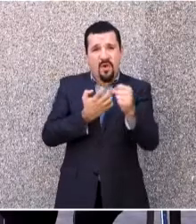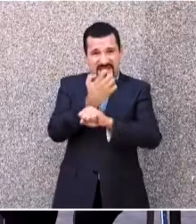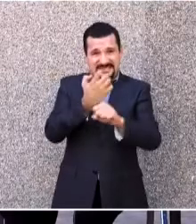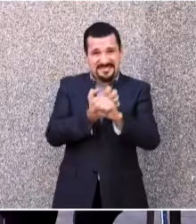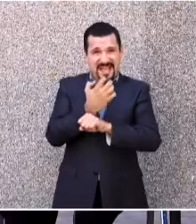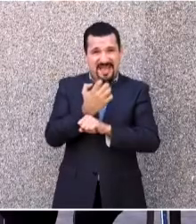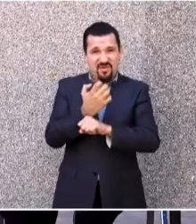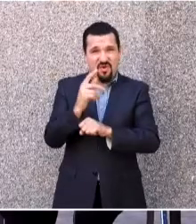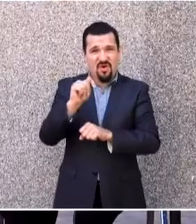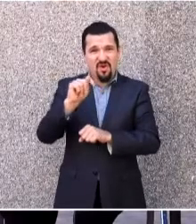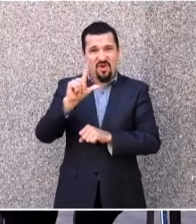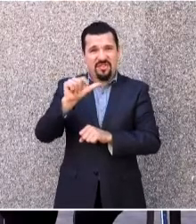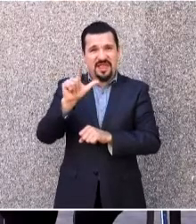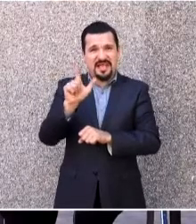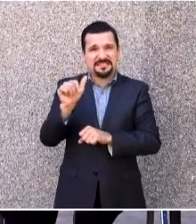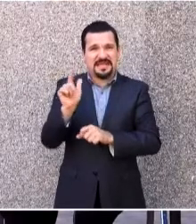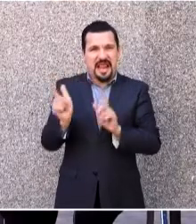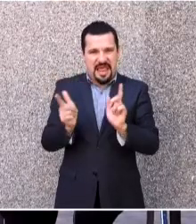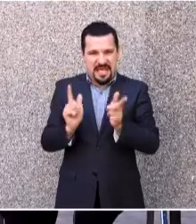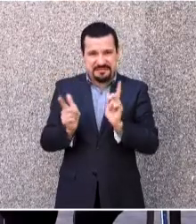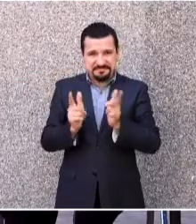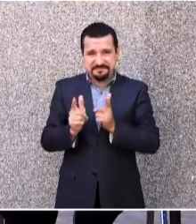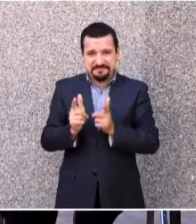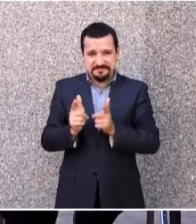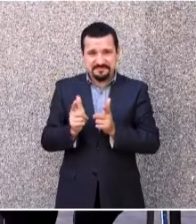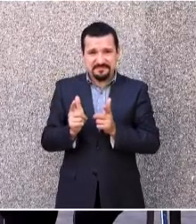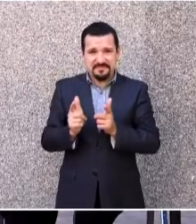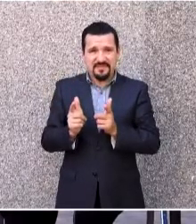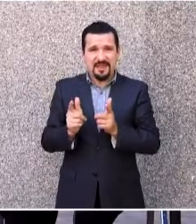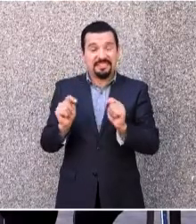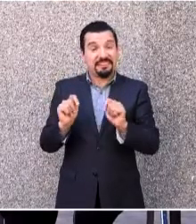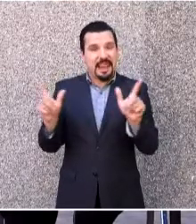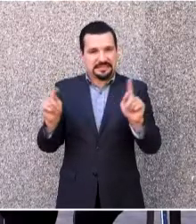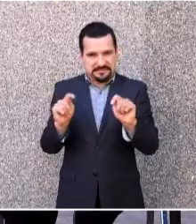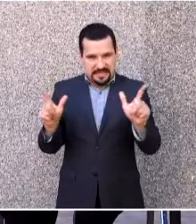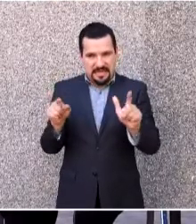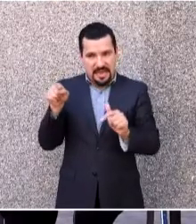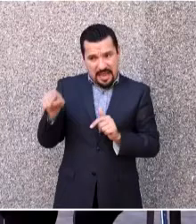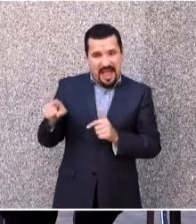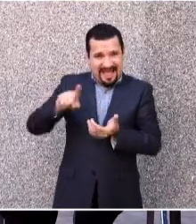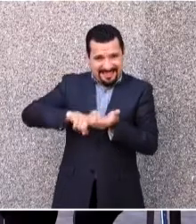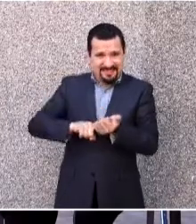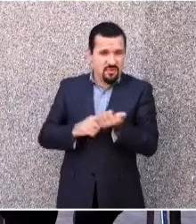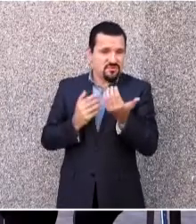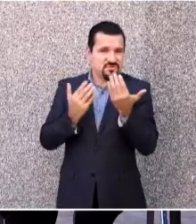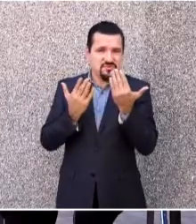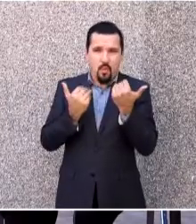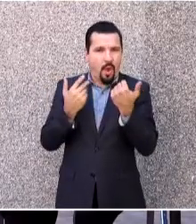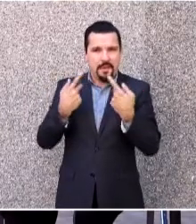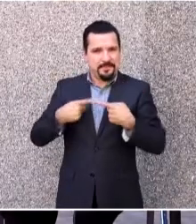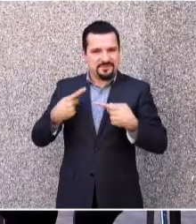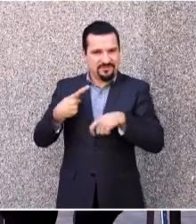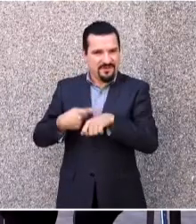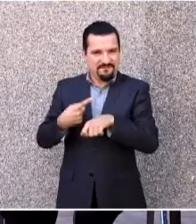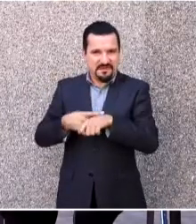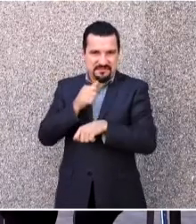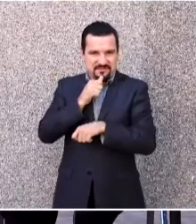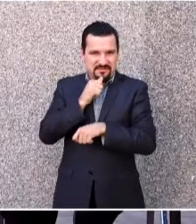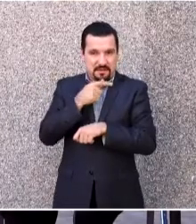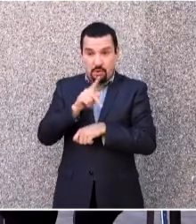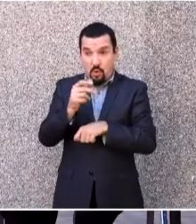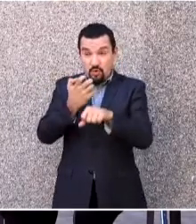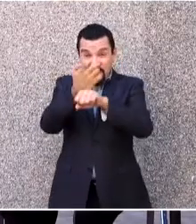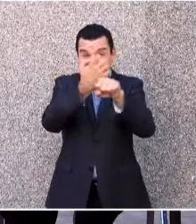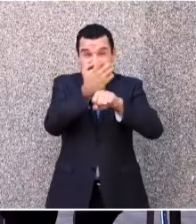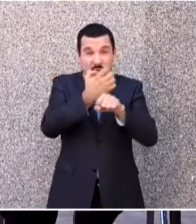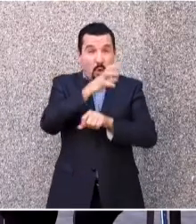estados del país tienen casos. Ya es una diseminación nacional, ¿sí? Entonces, ayer